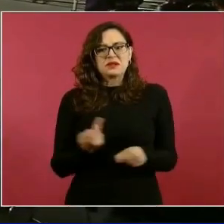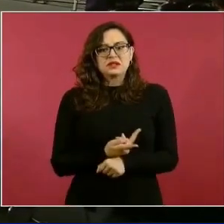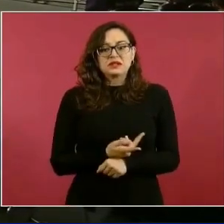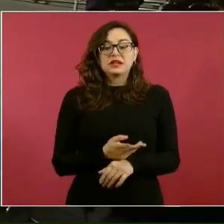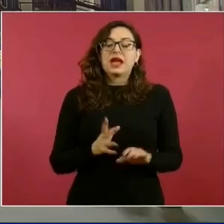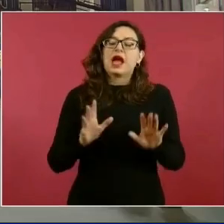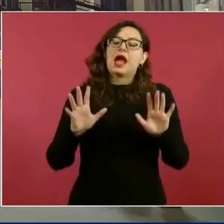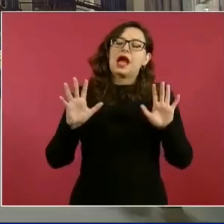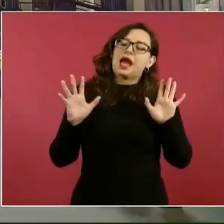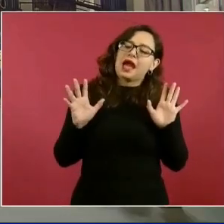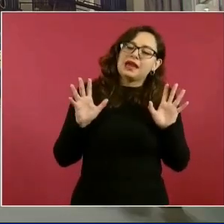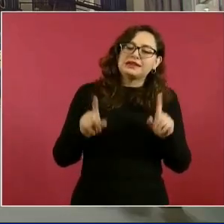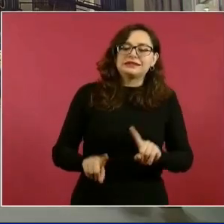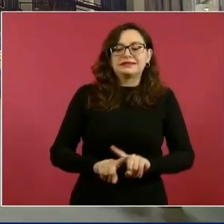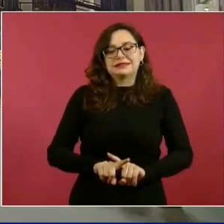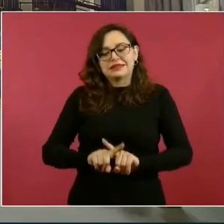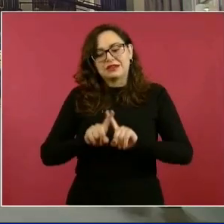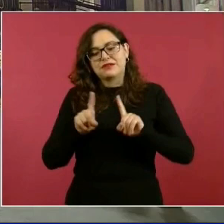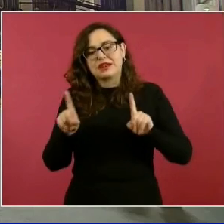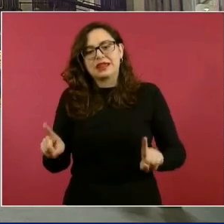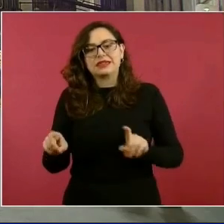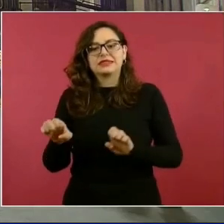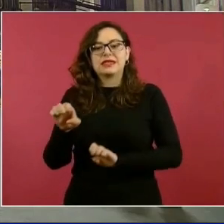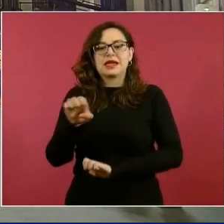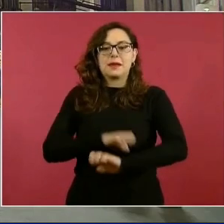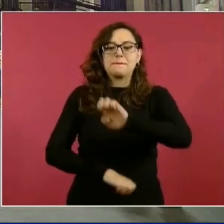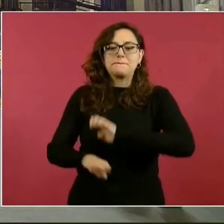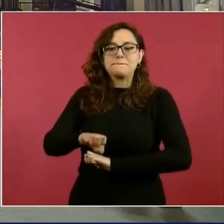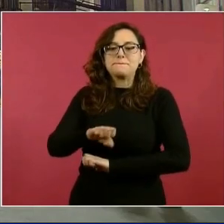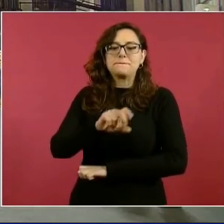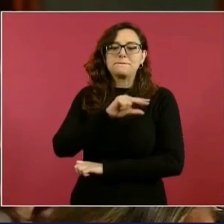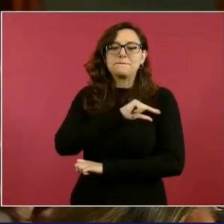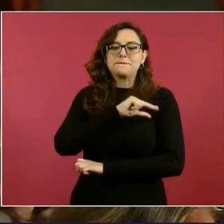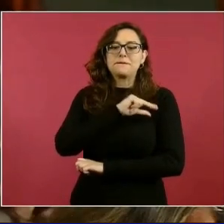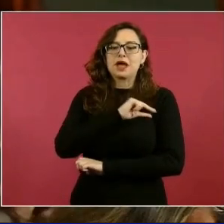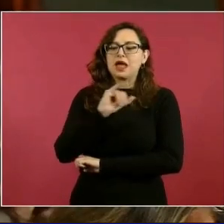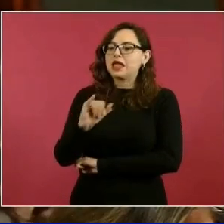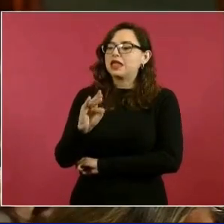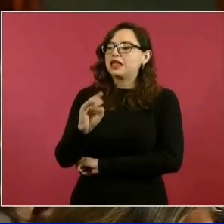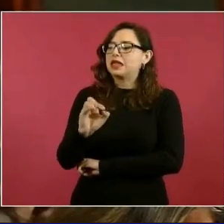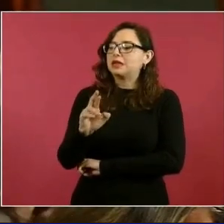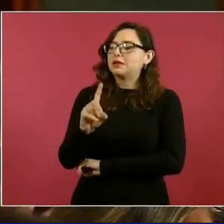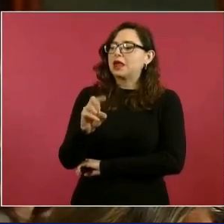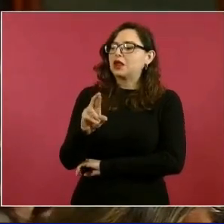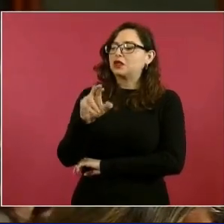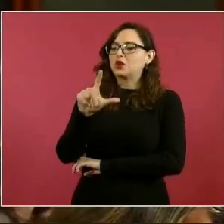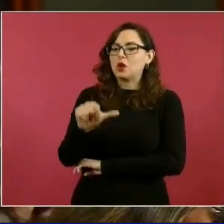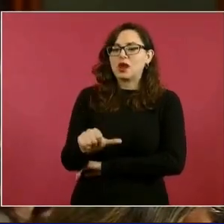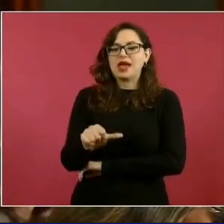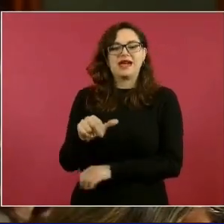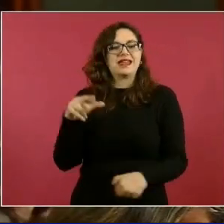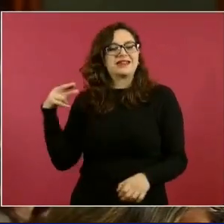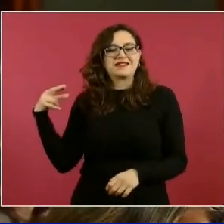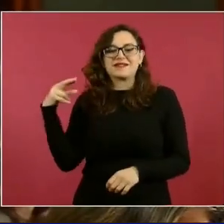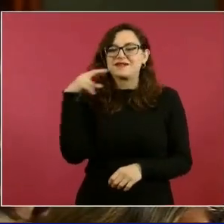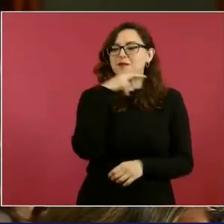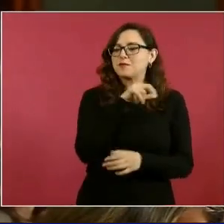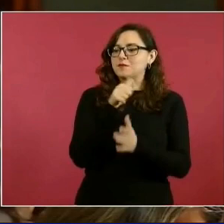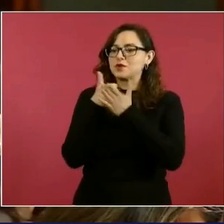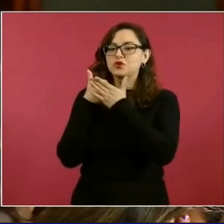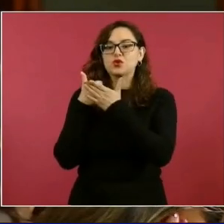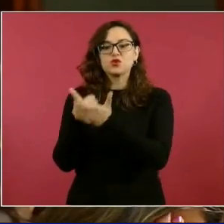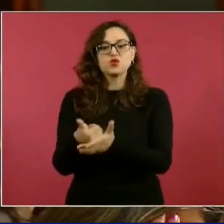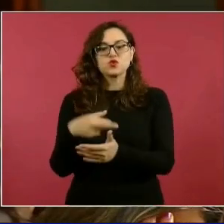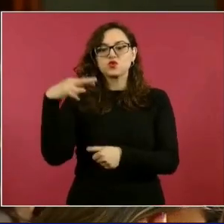Iberdrola, porque ahí sí al primer día les dan el amparo, les quitan las multas, pero